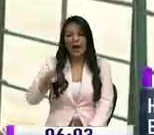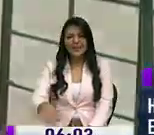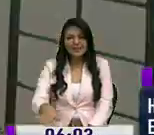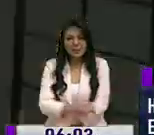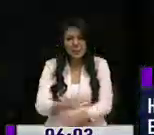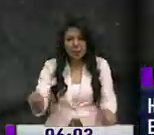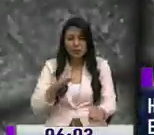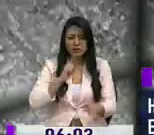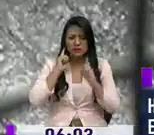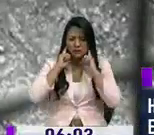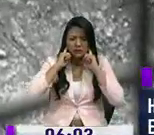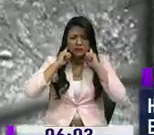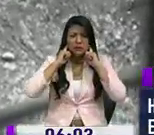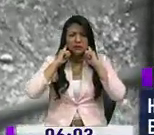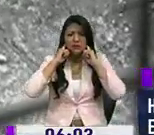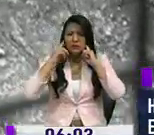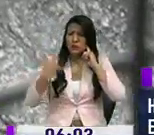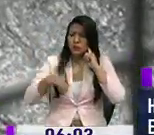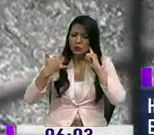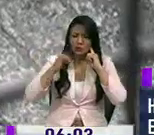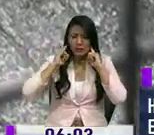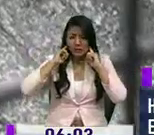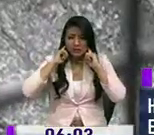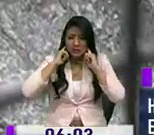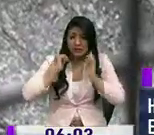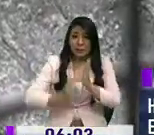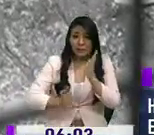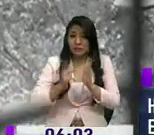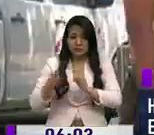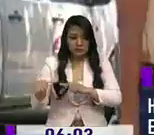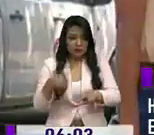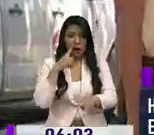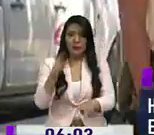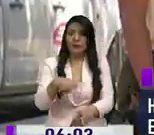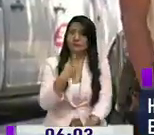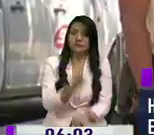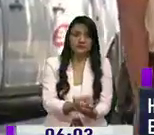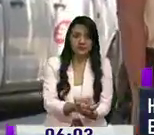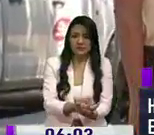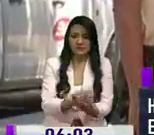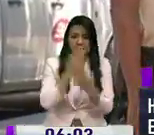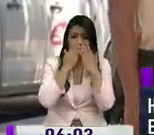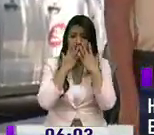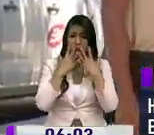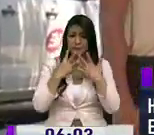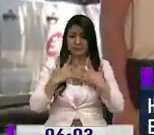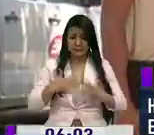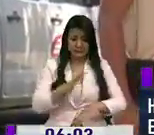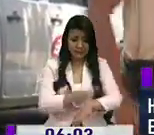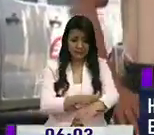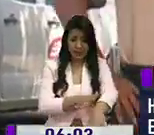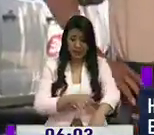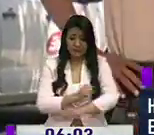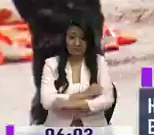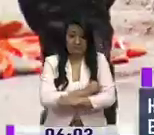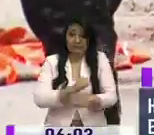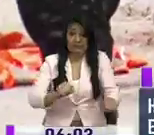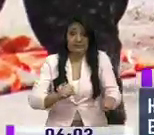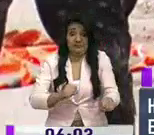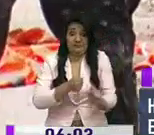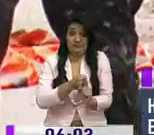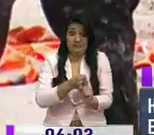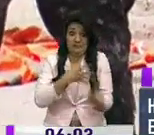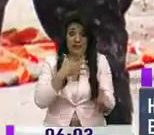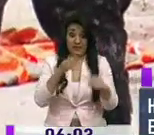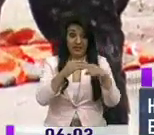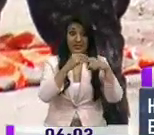de aquí. Yo dije, uy, ¿qué pasó, Dios mío? Cuando veo al señor tirado ahí en el suelo, bañado en sangre, me quedaba en shock. Un dedo de